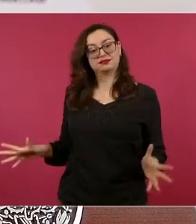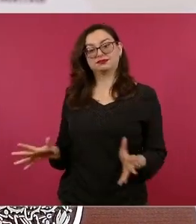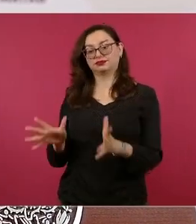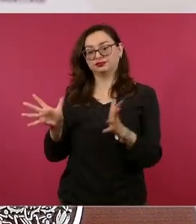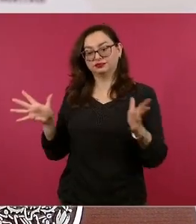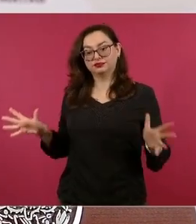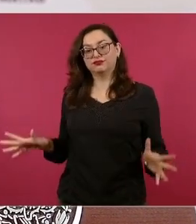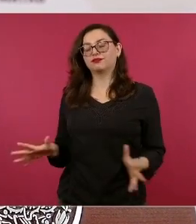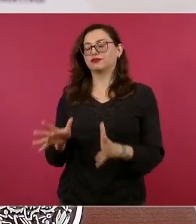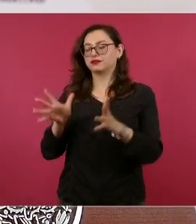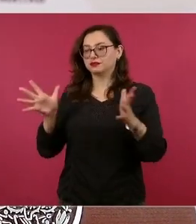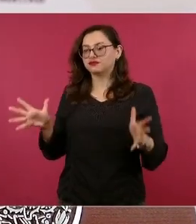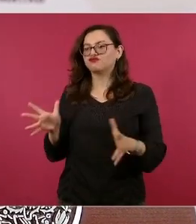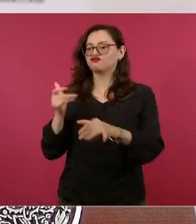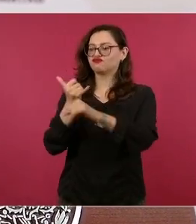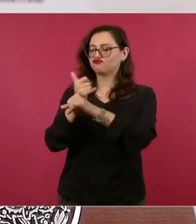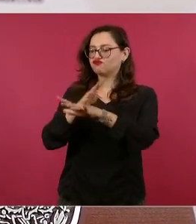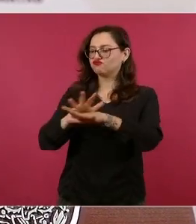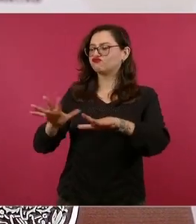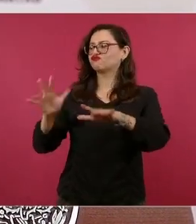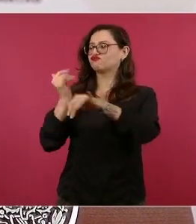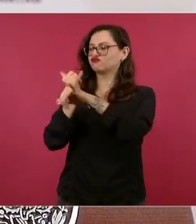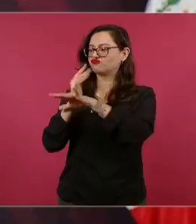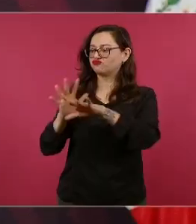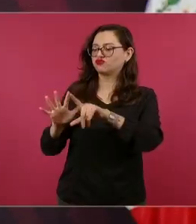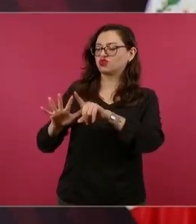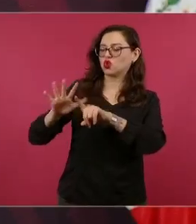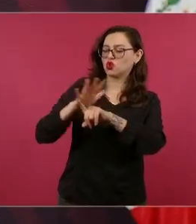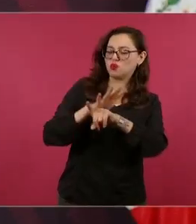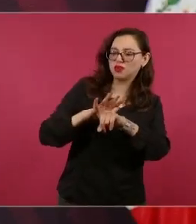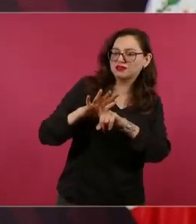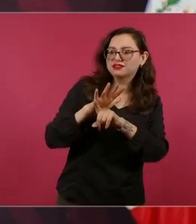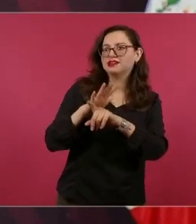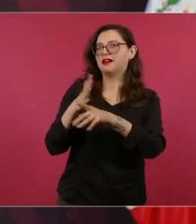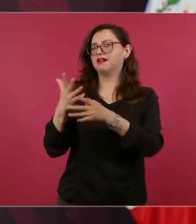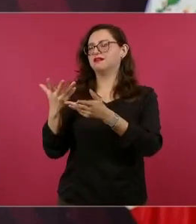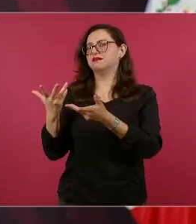a convencer a los jóvenes, más que